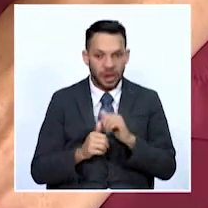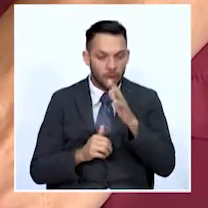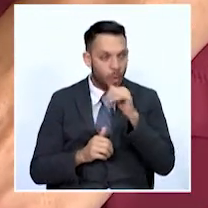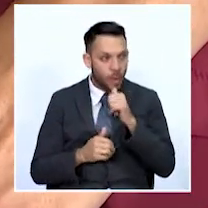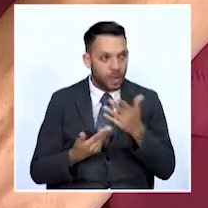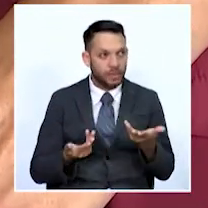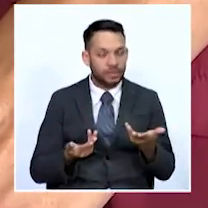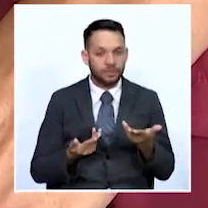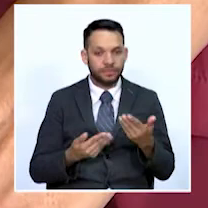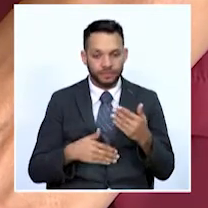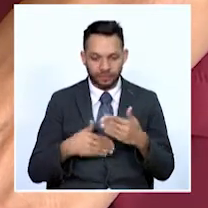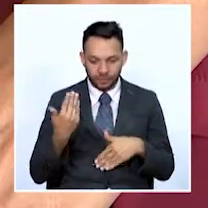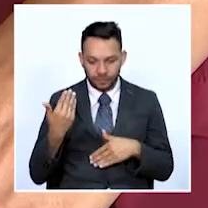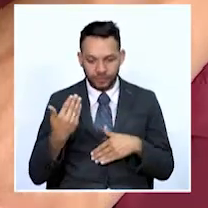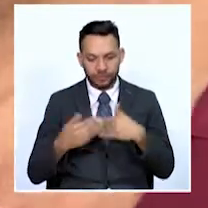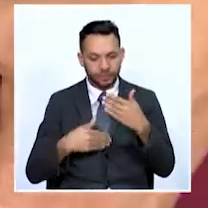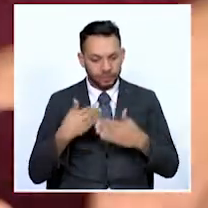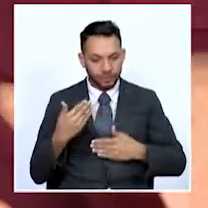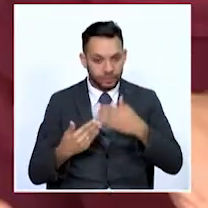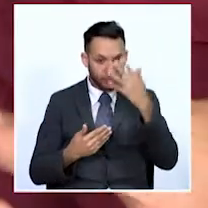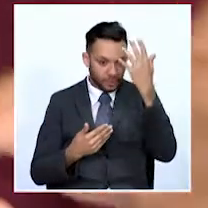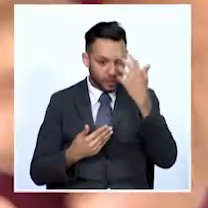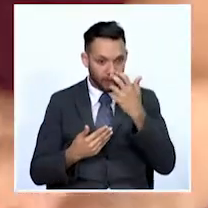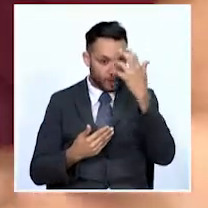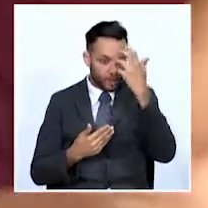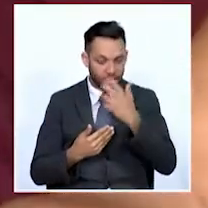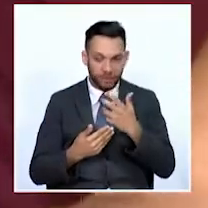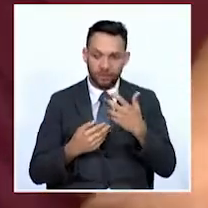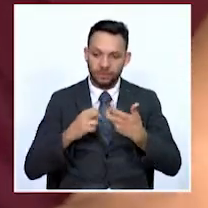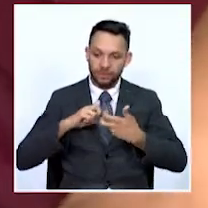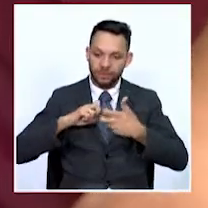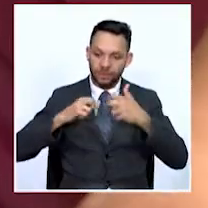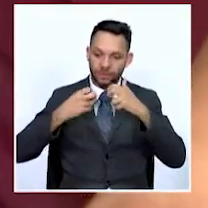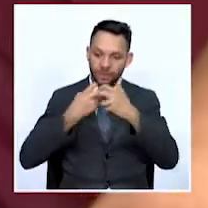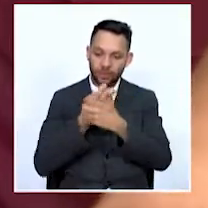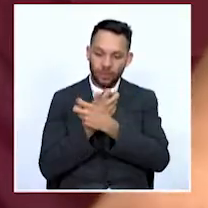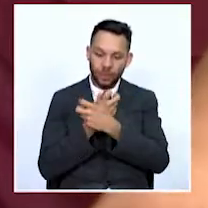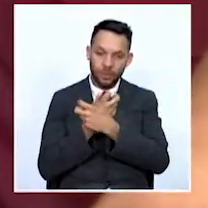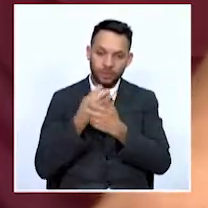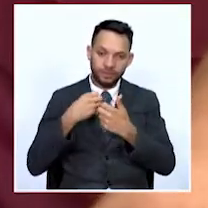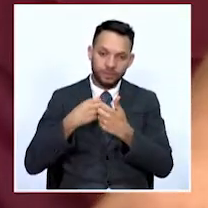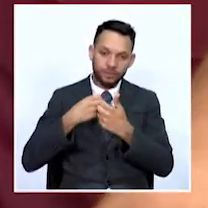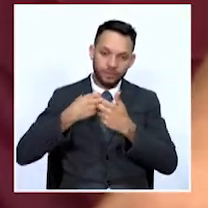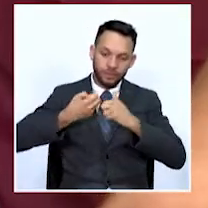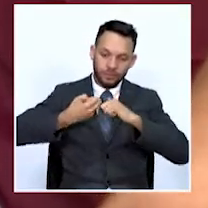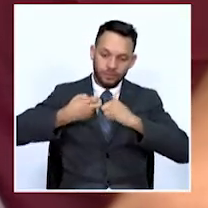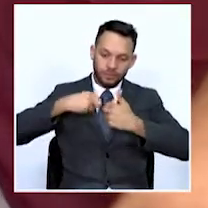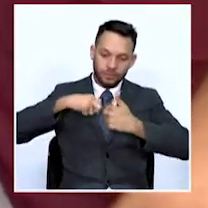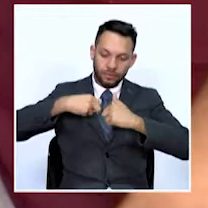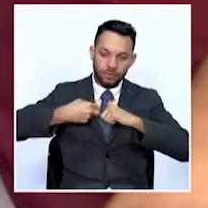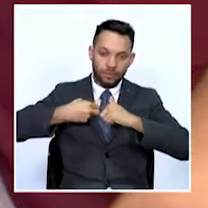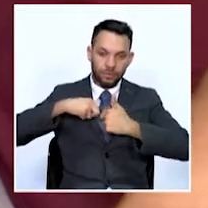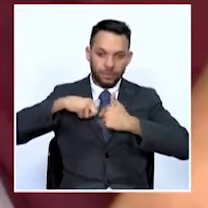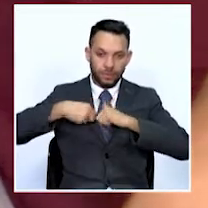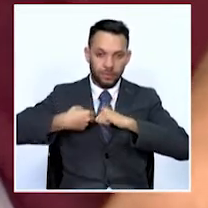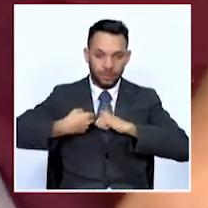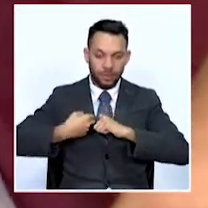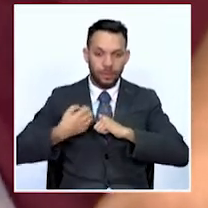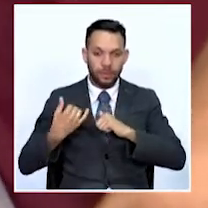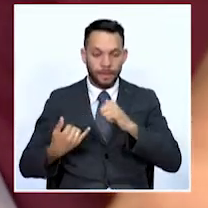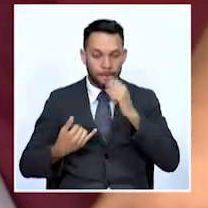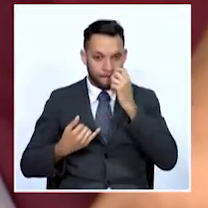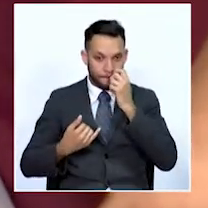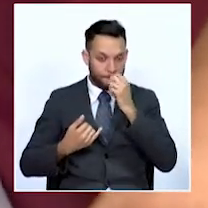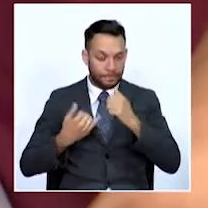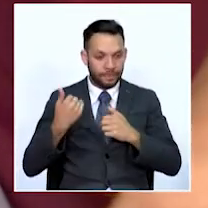comenzar a valorar esa parte de la rodilla. La rodilla tiene unos estabilizadores, o sea, que no nos